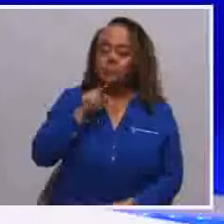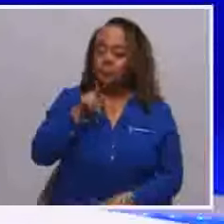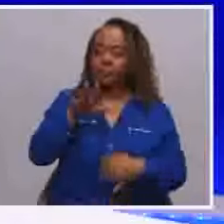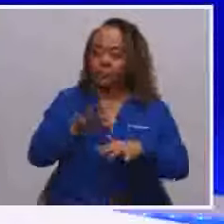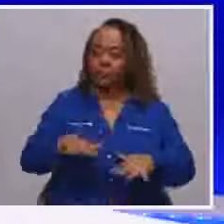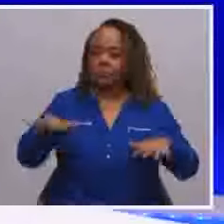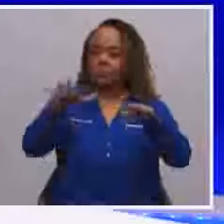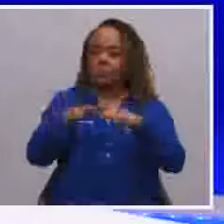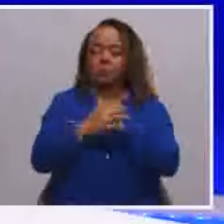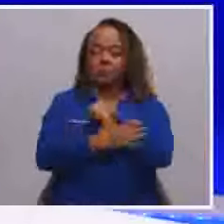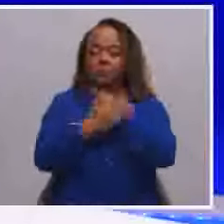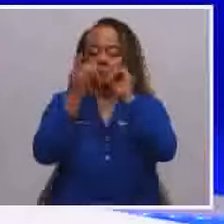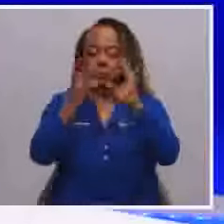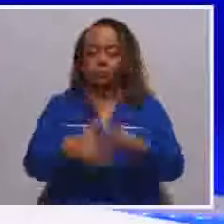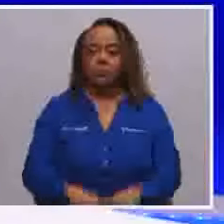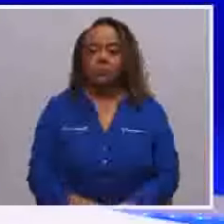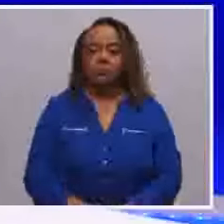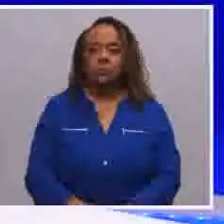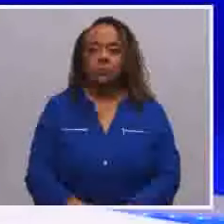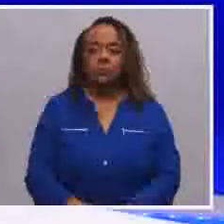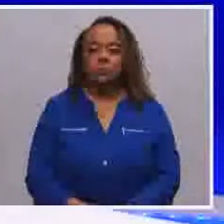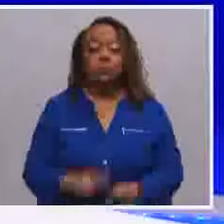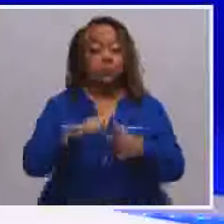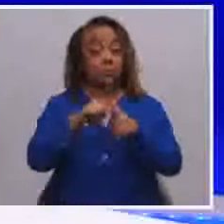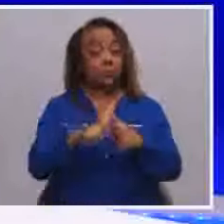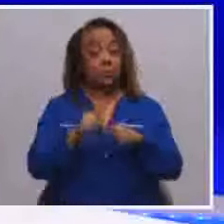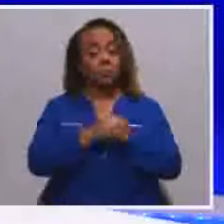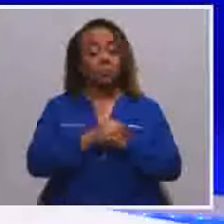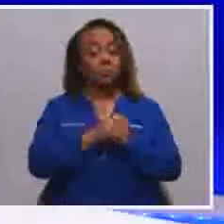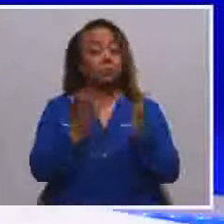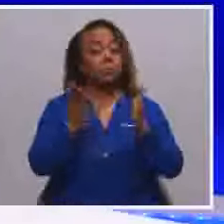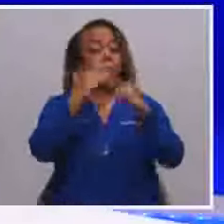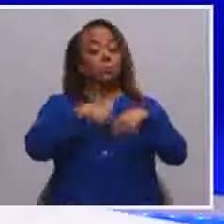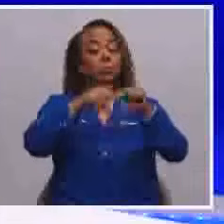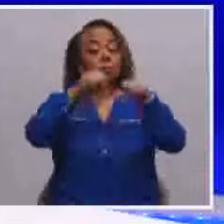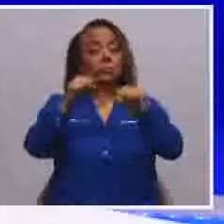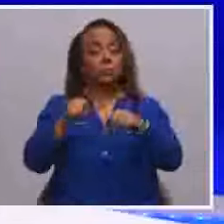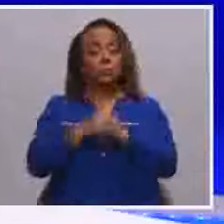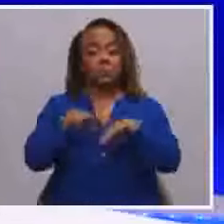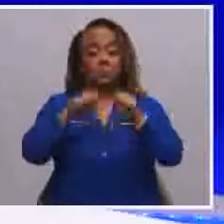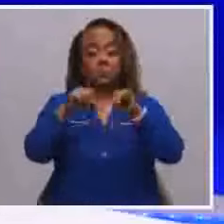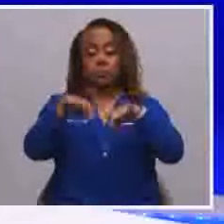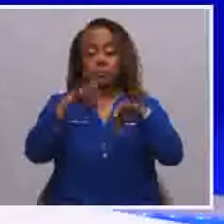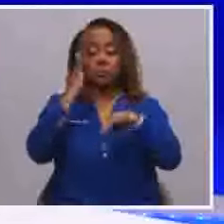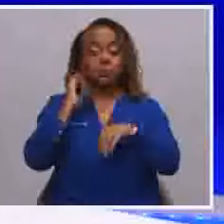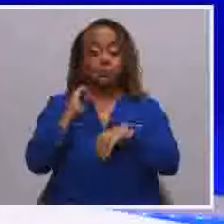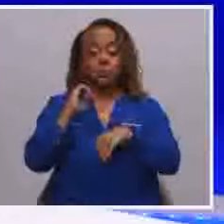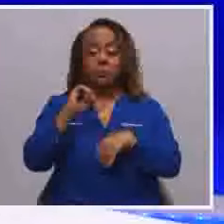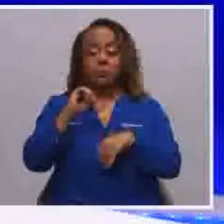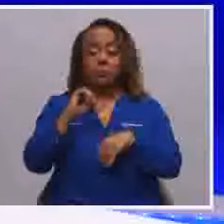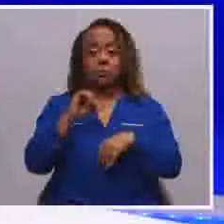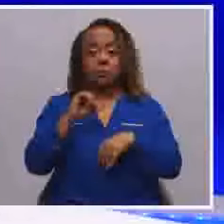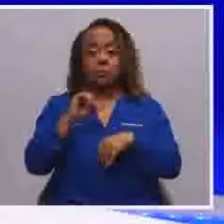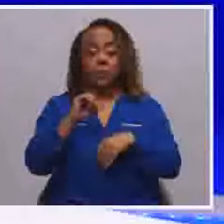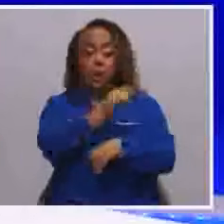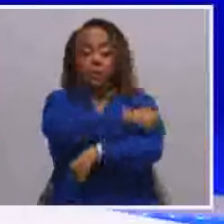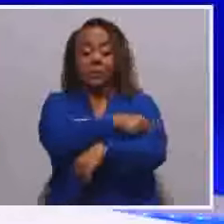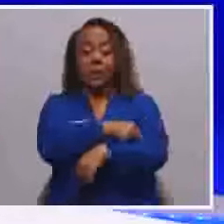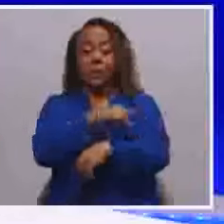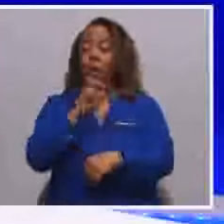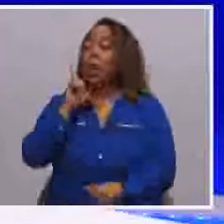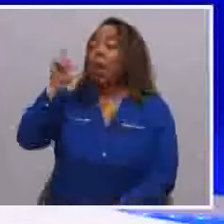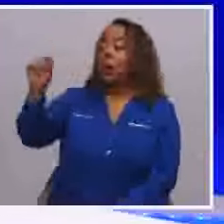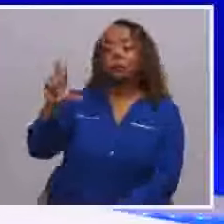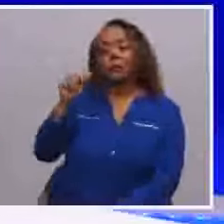digamos racista Entonces no hay posibilidad de que se tome una acción porque el comisario está a 20 Met y